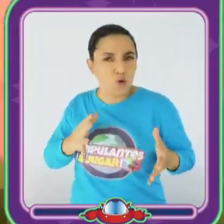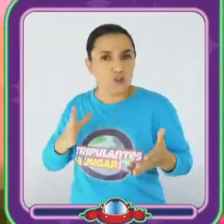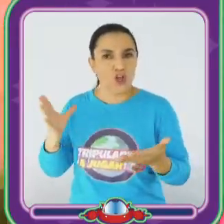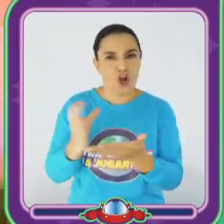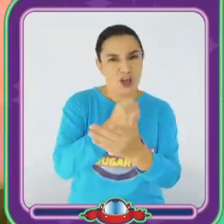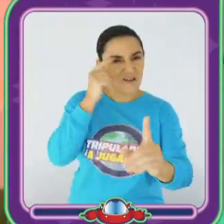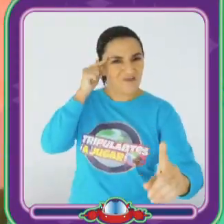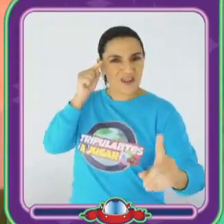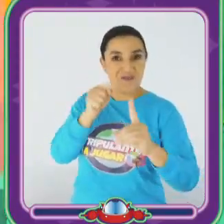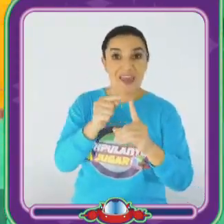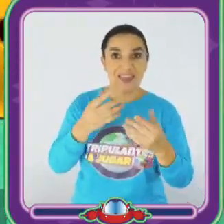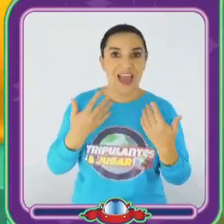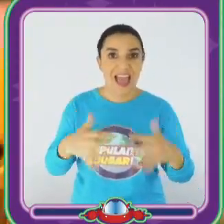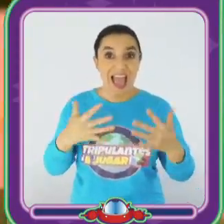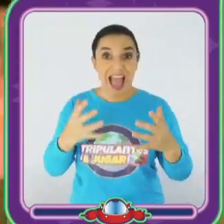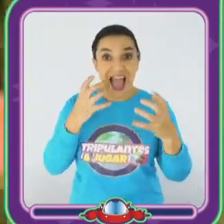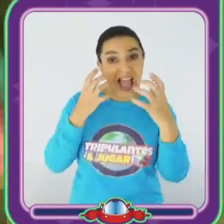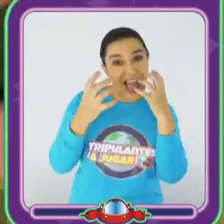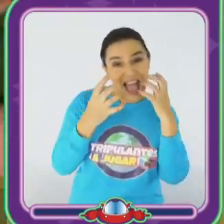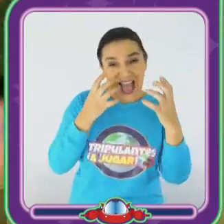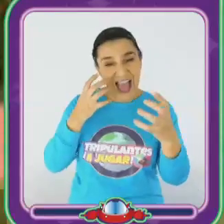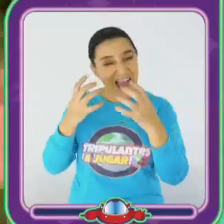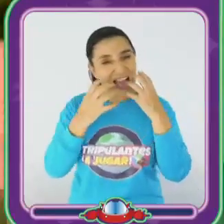muchísimo a llegar a la meta.